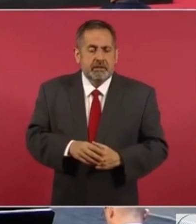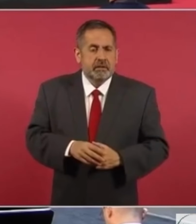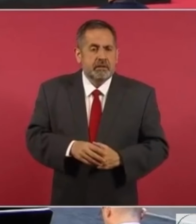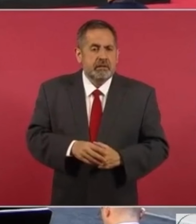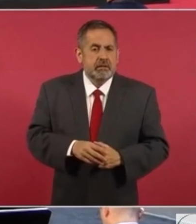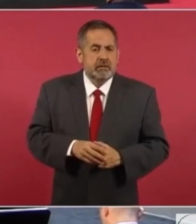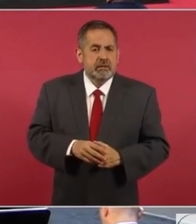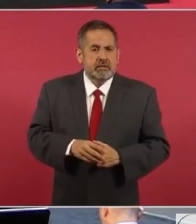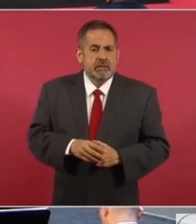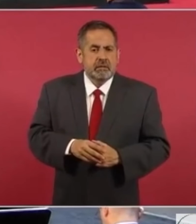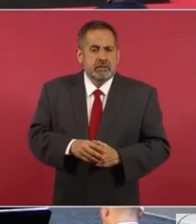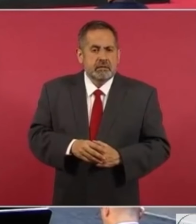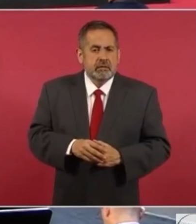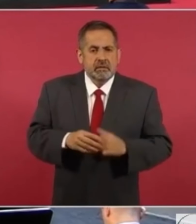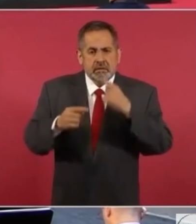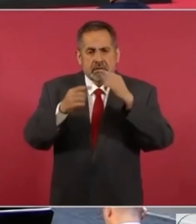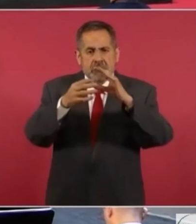que